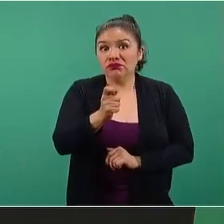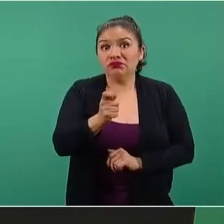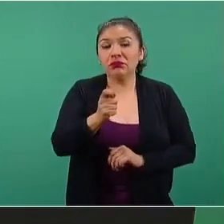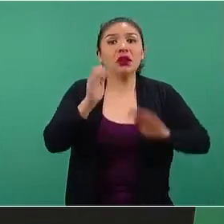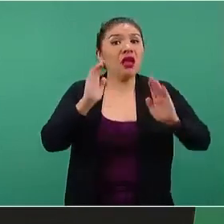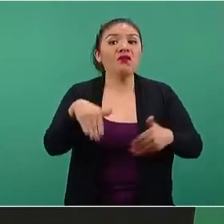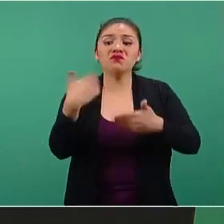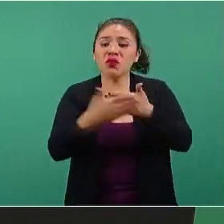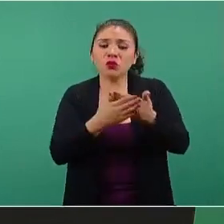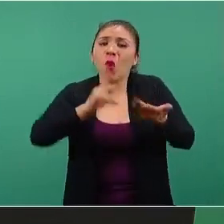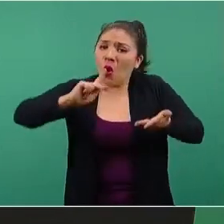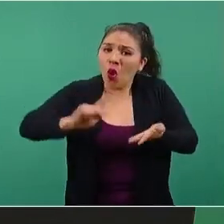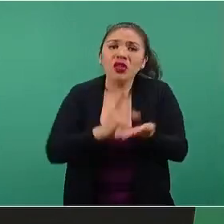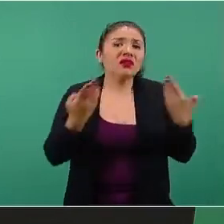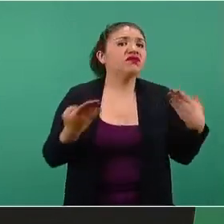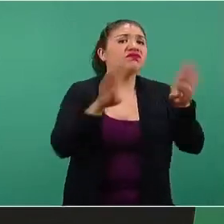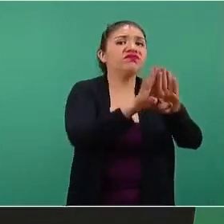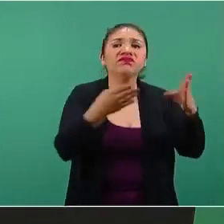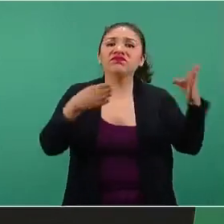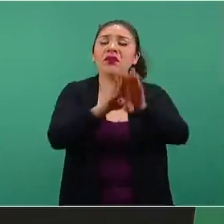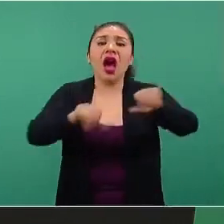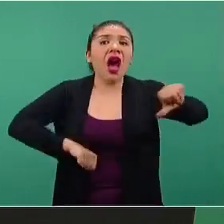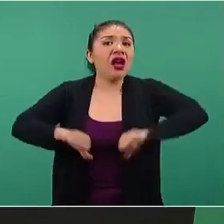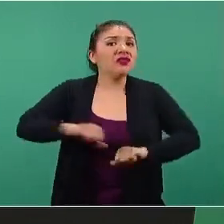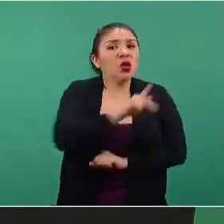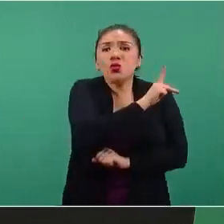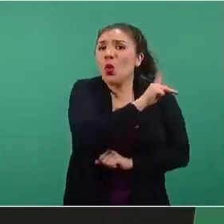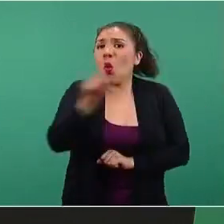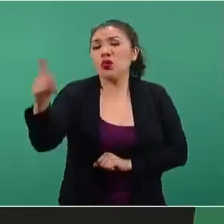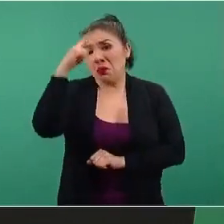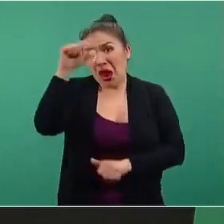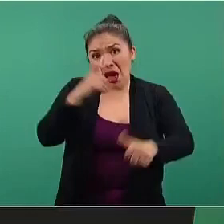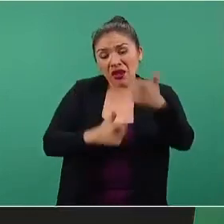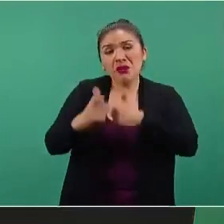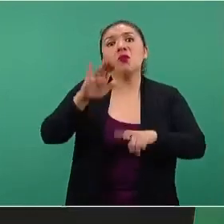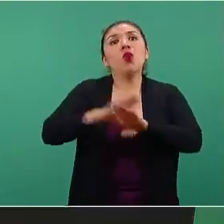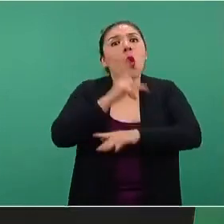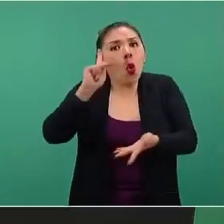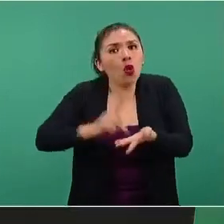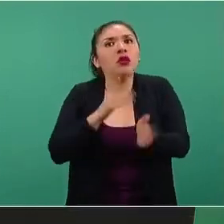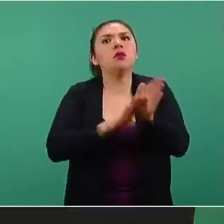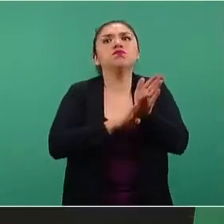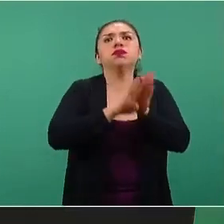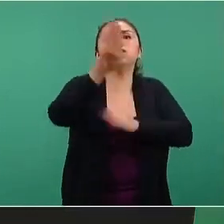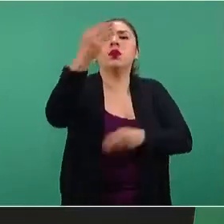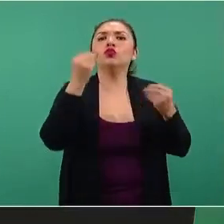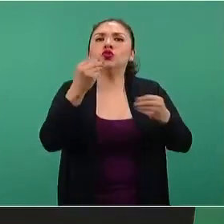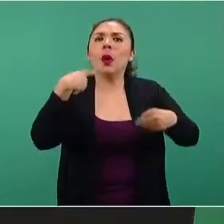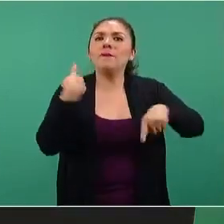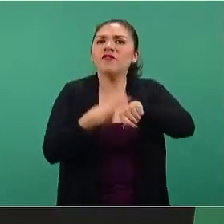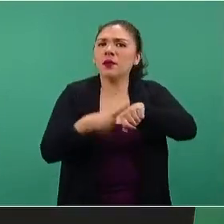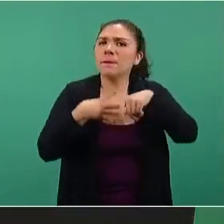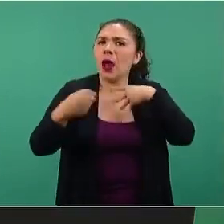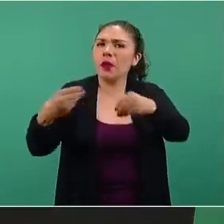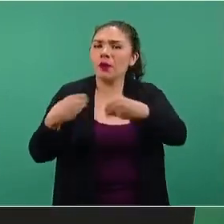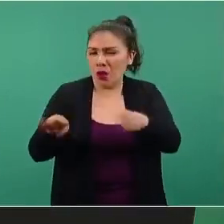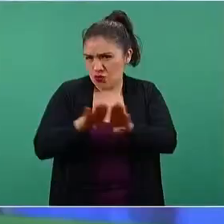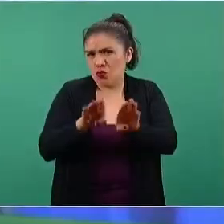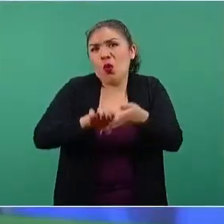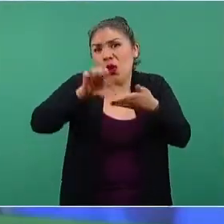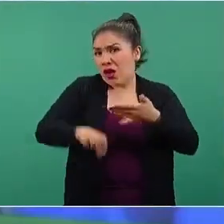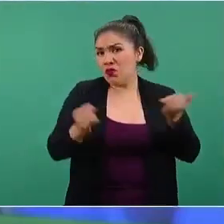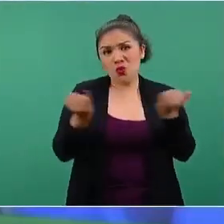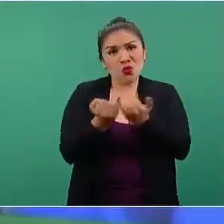a cerrar de nuevo todas las actividades sociales y económicas por un incremento en el número de casos, por poner otro